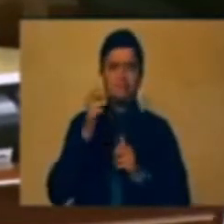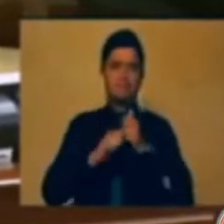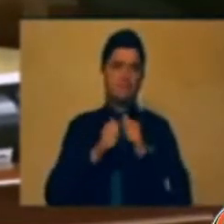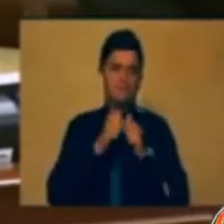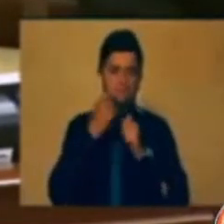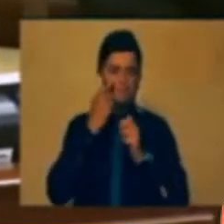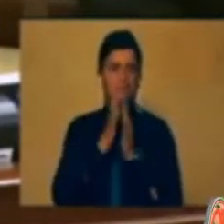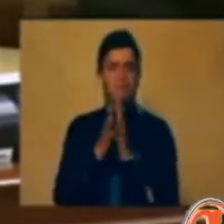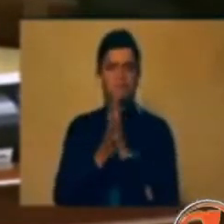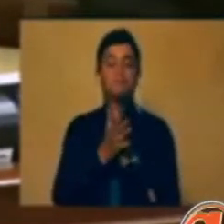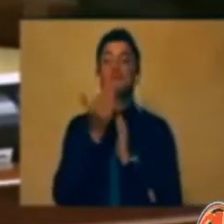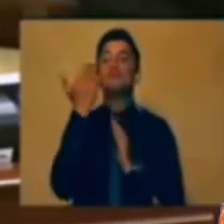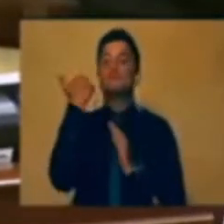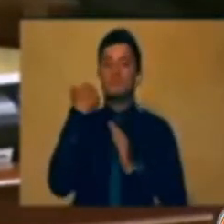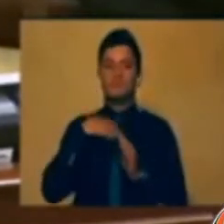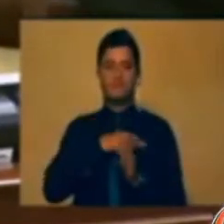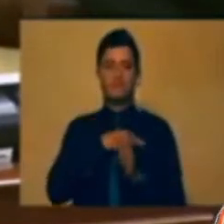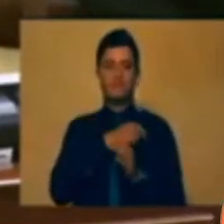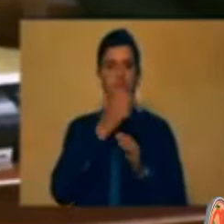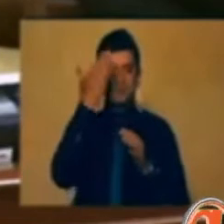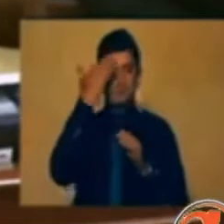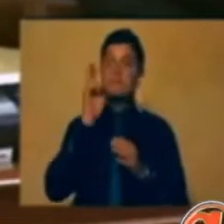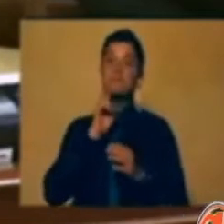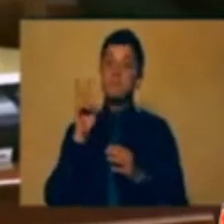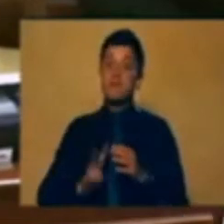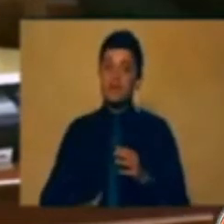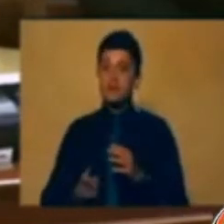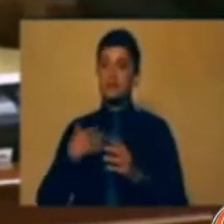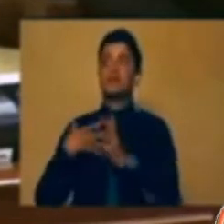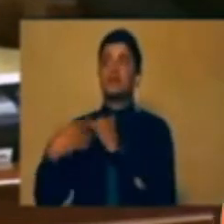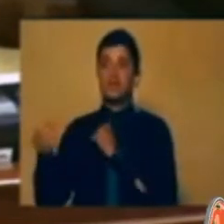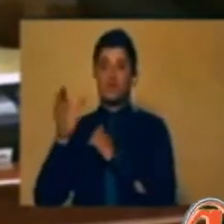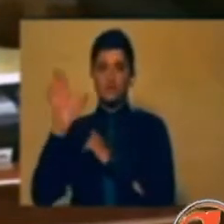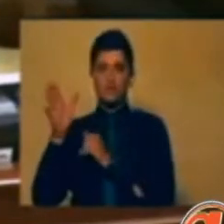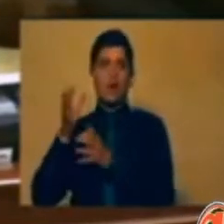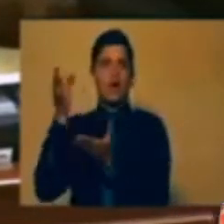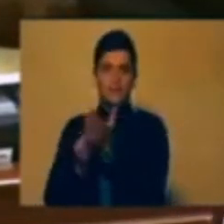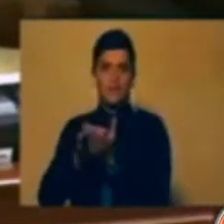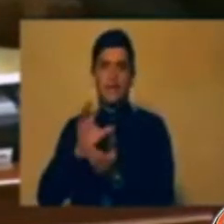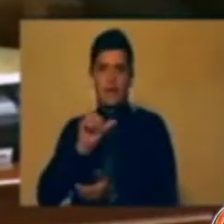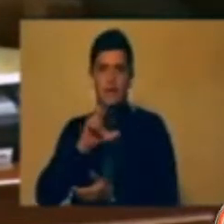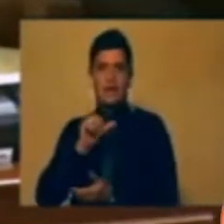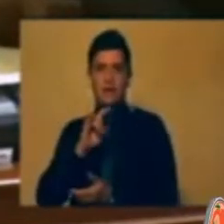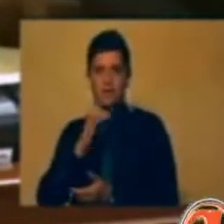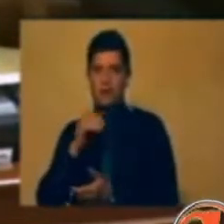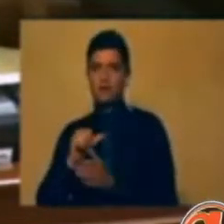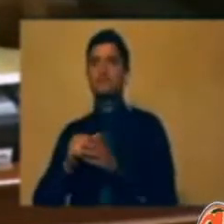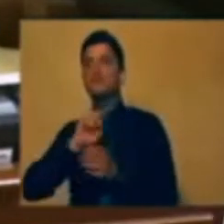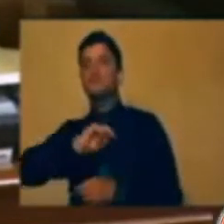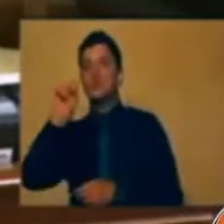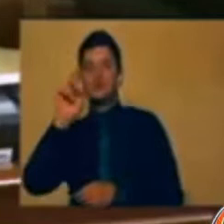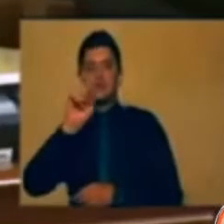el siguiente. Nosotros en el pasado teníamos la salida por Venezuela desde Arauca capital